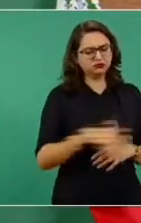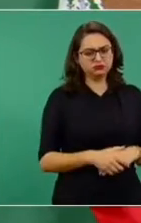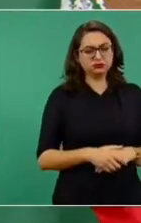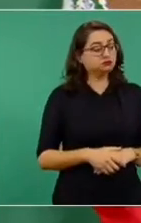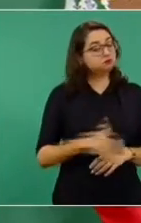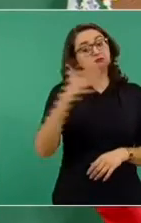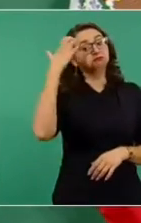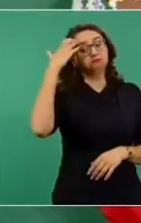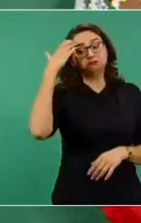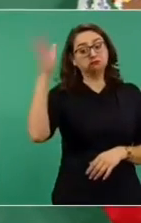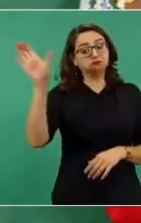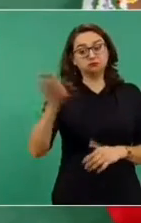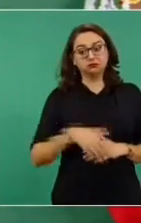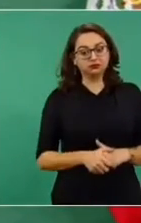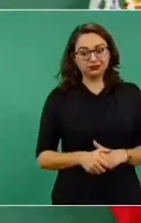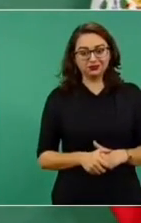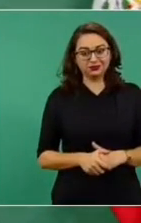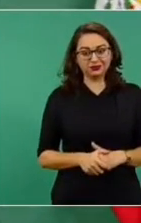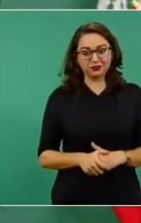o no.